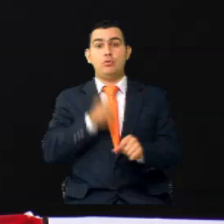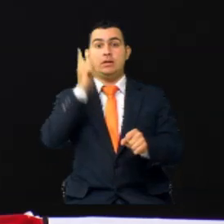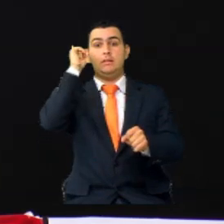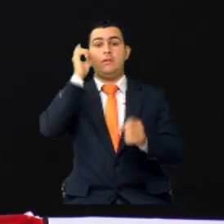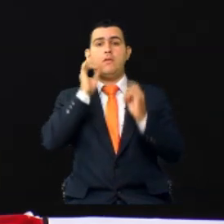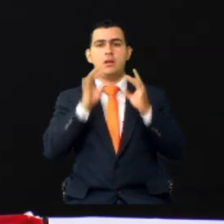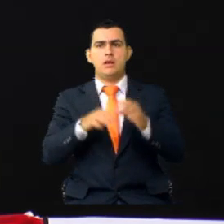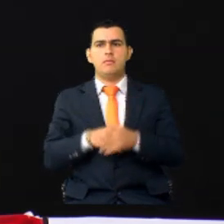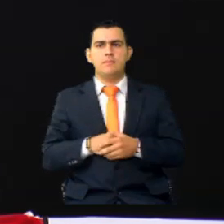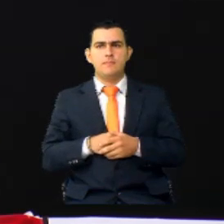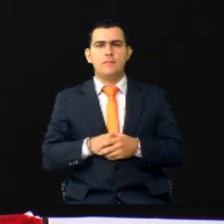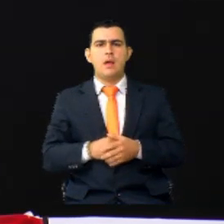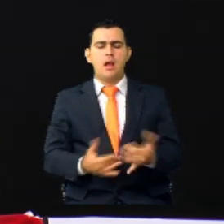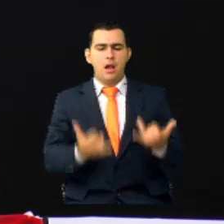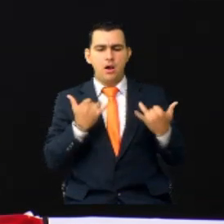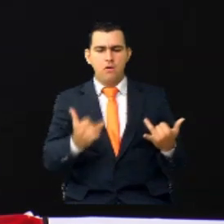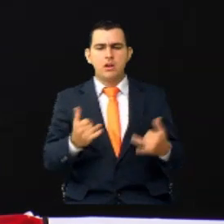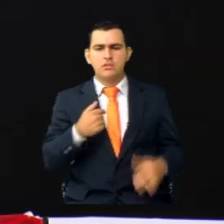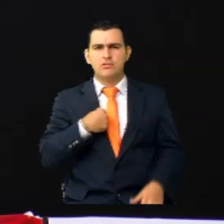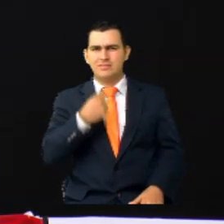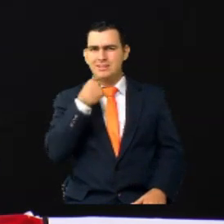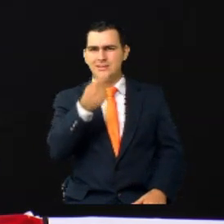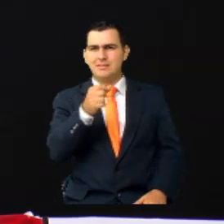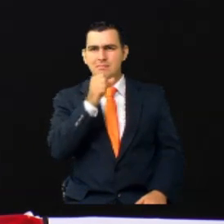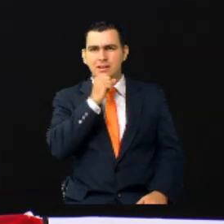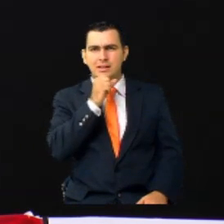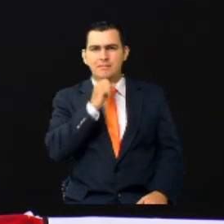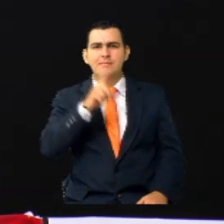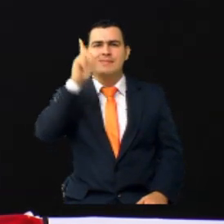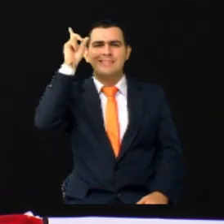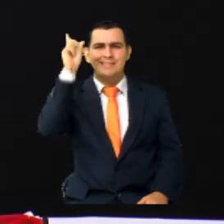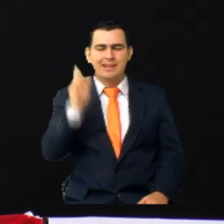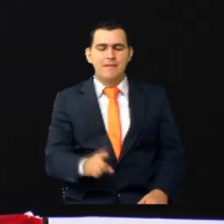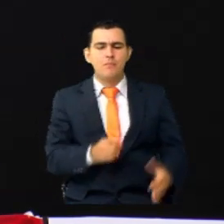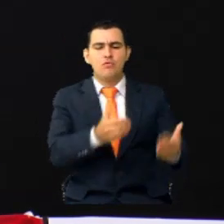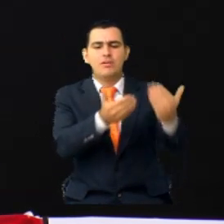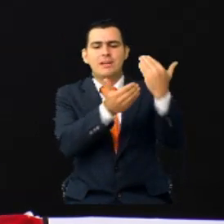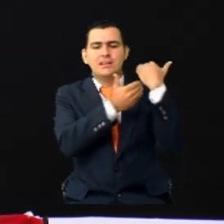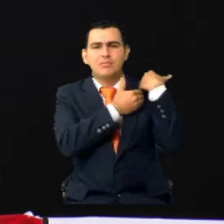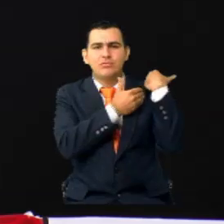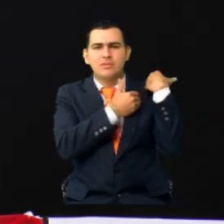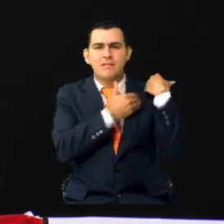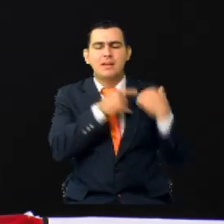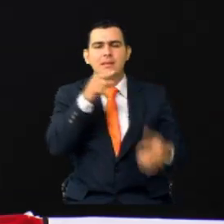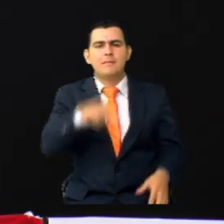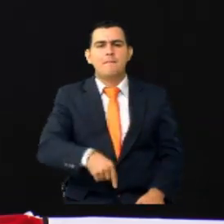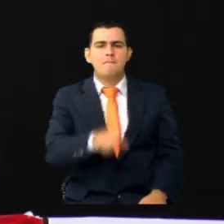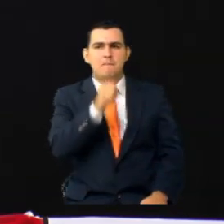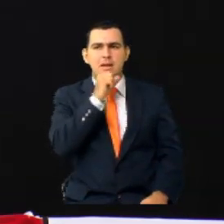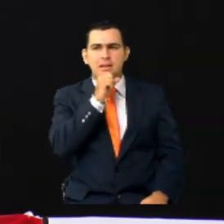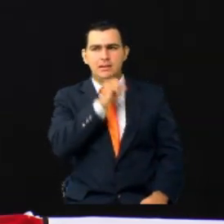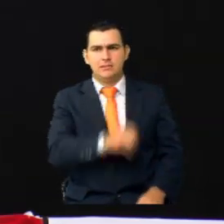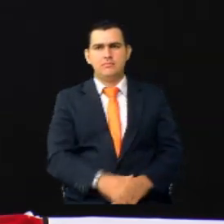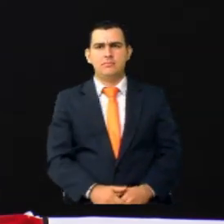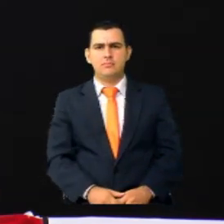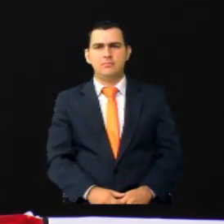la realidad política hoy me lleva a decirle a Barranca Bermeja que tenemos que ser responsables con Barranca.